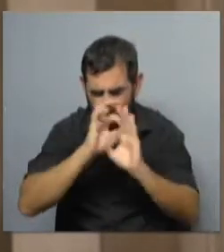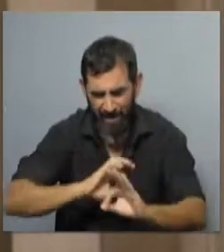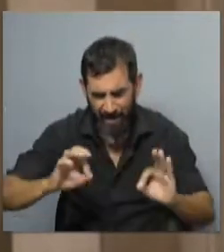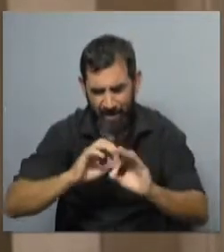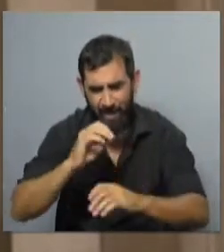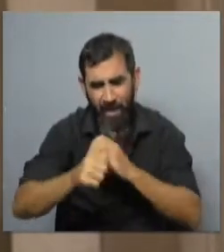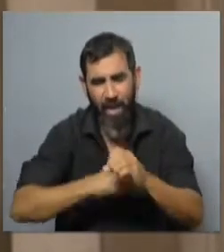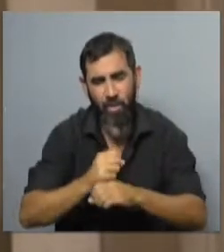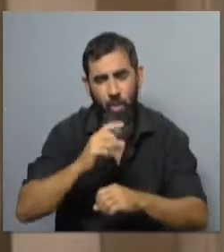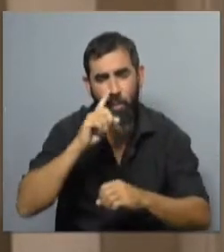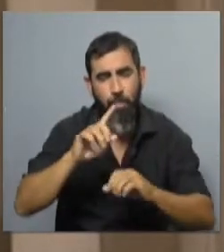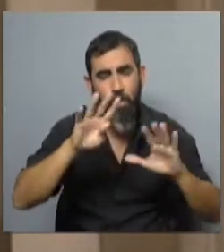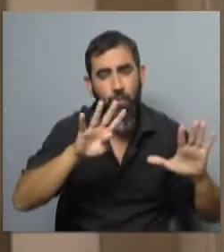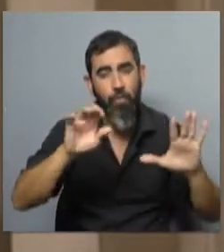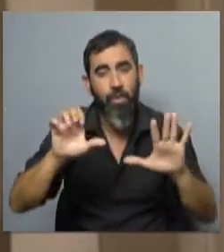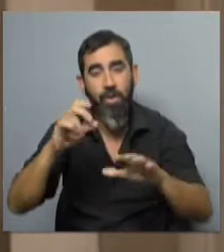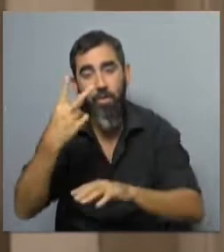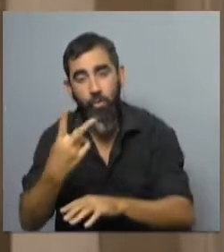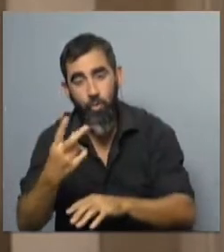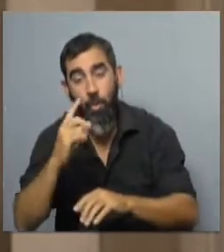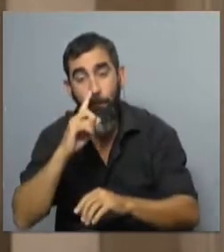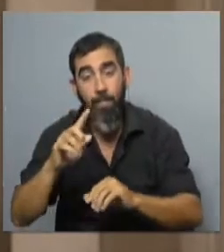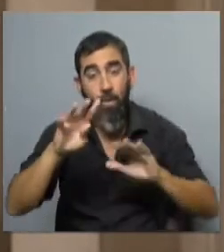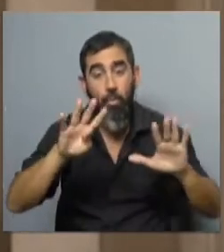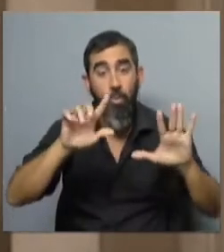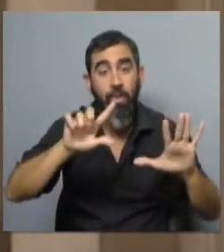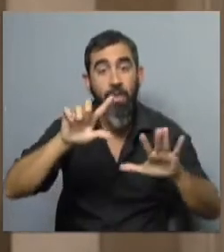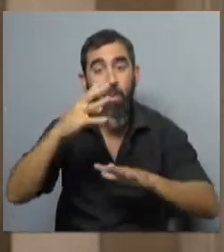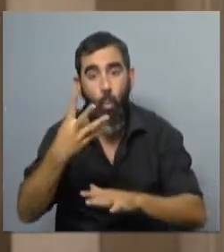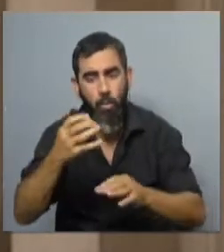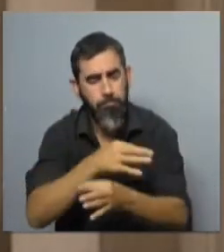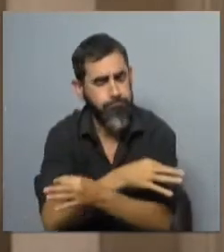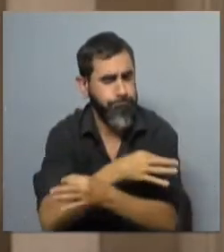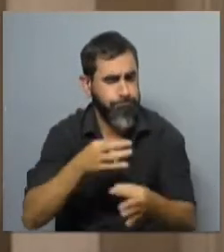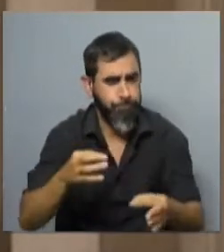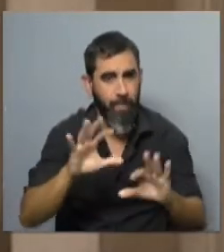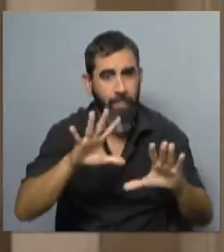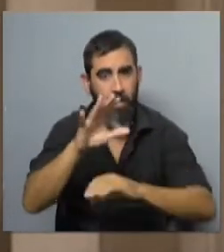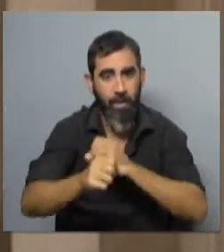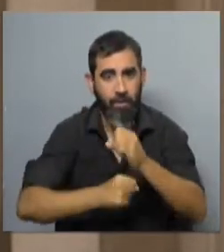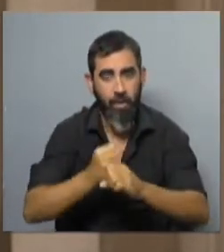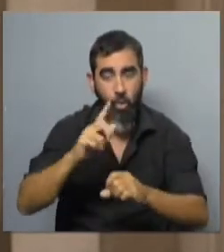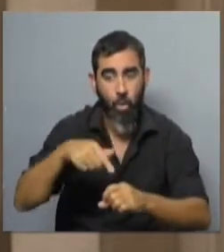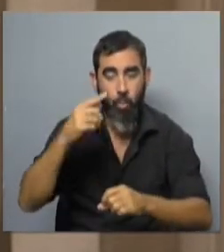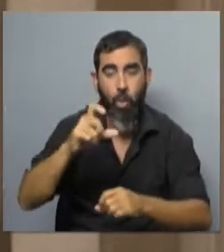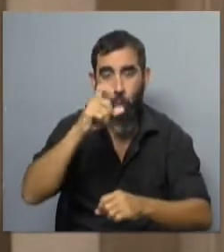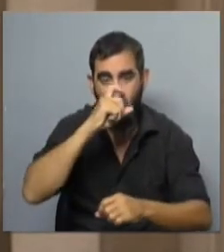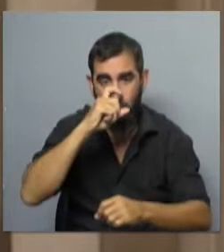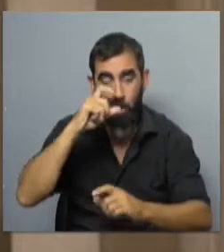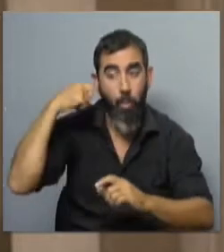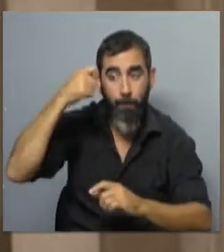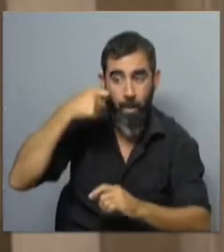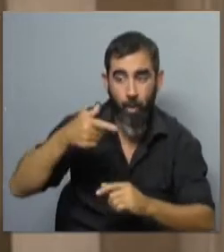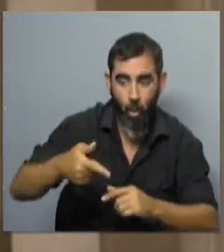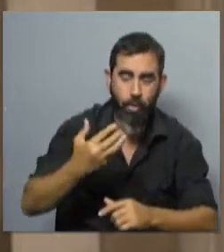el 62. En el 74, cuando le hizo el Teatro Circular, fue un éxito. Y 10 años después se hizo en Buenos Aires y se hizo una película y hoy